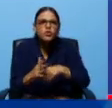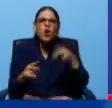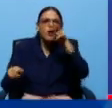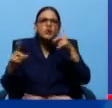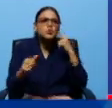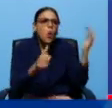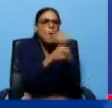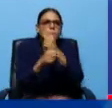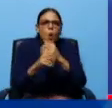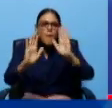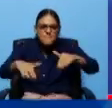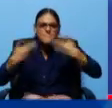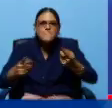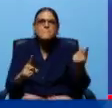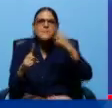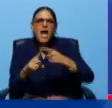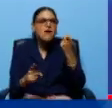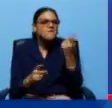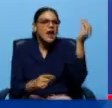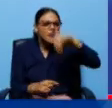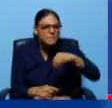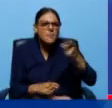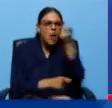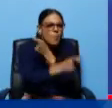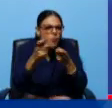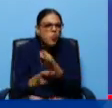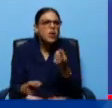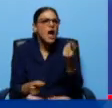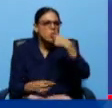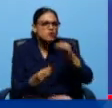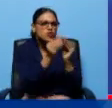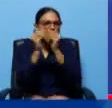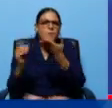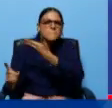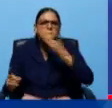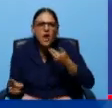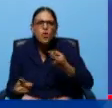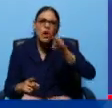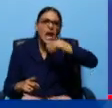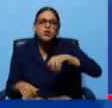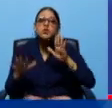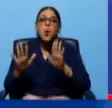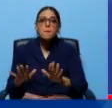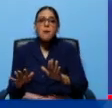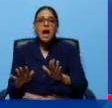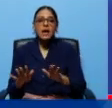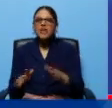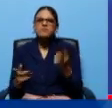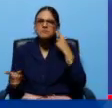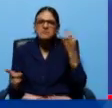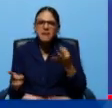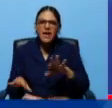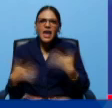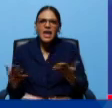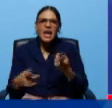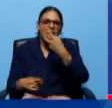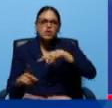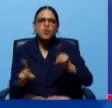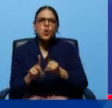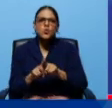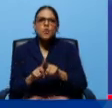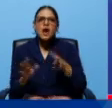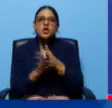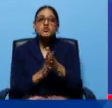allá. ¿Qué falta aquí? ¿Qué falta allá? Y no dejar que lo rodeen a